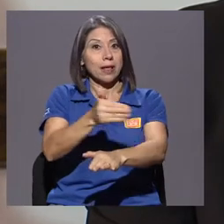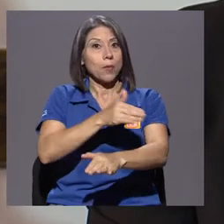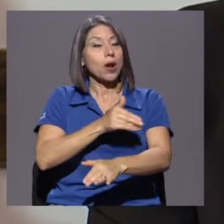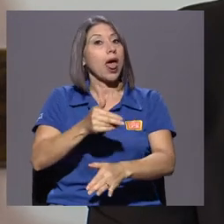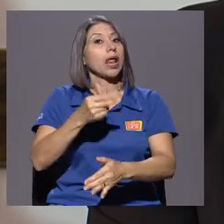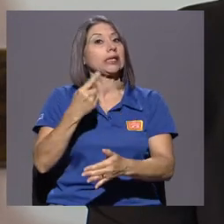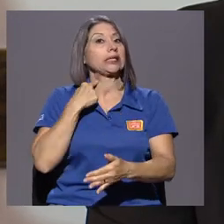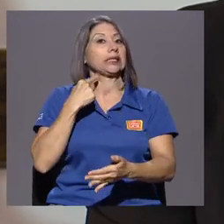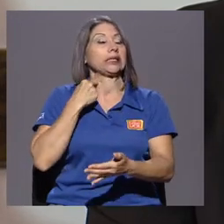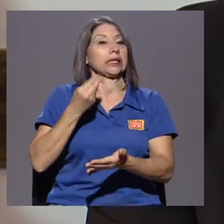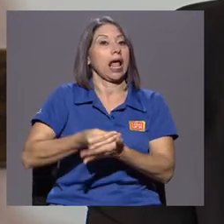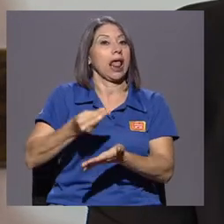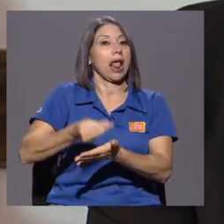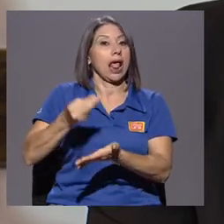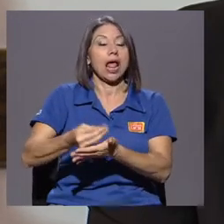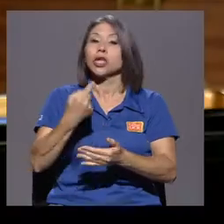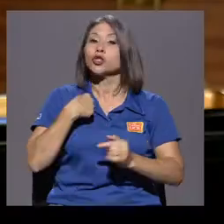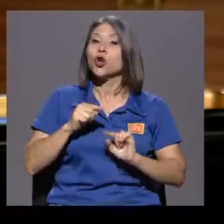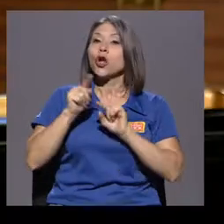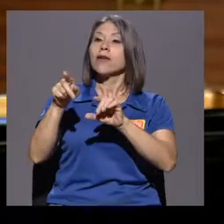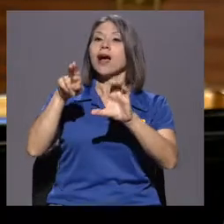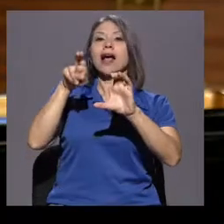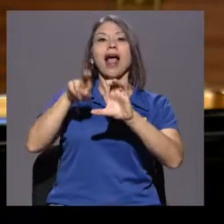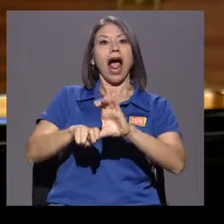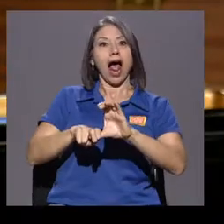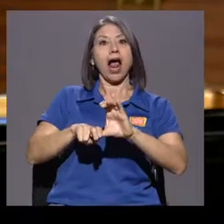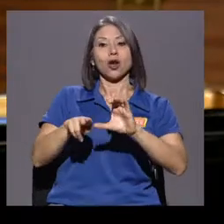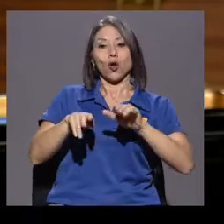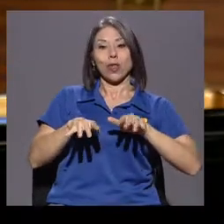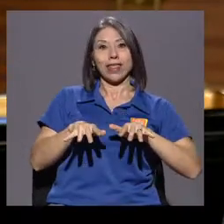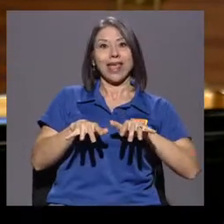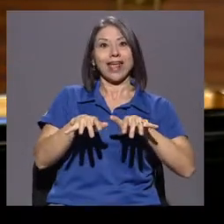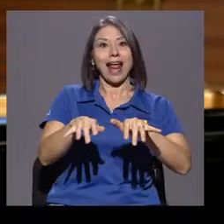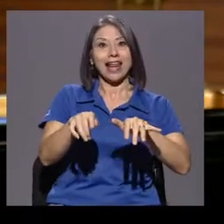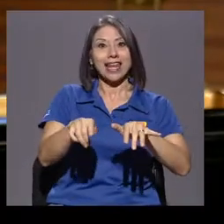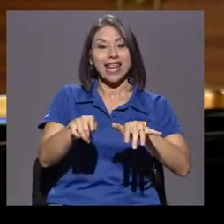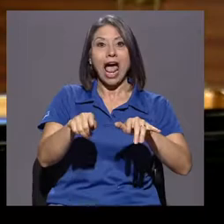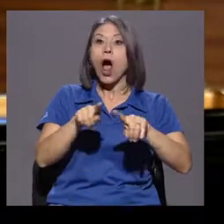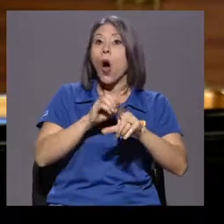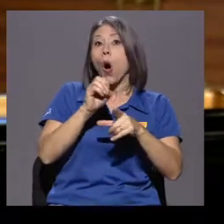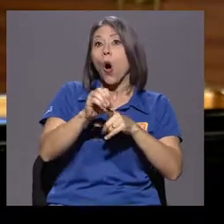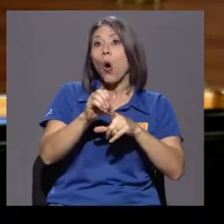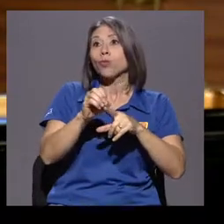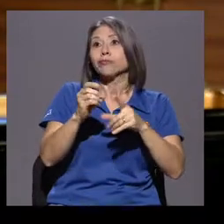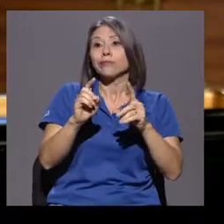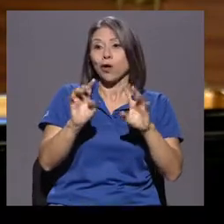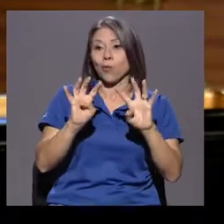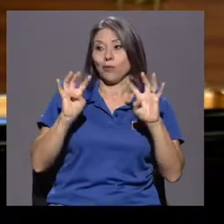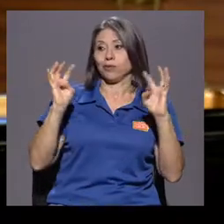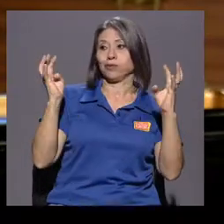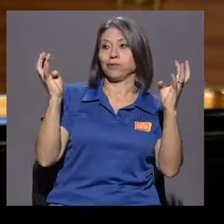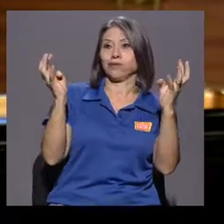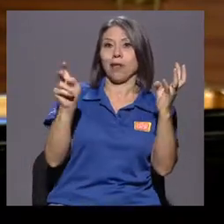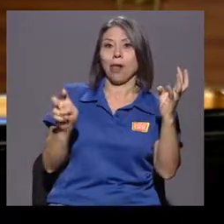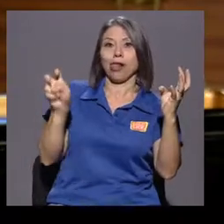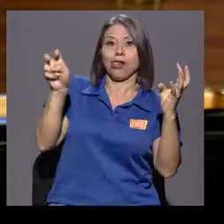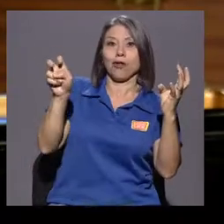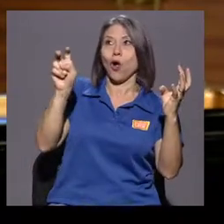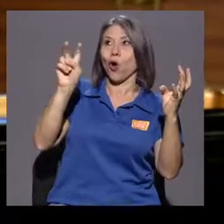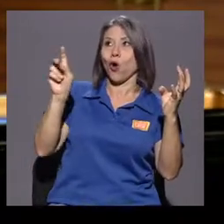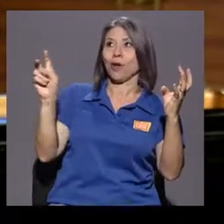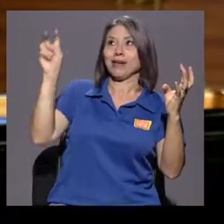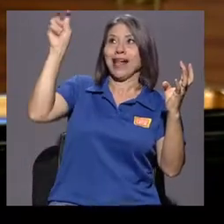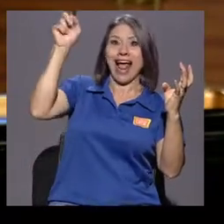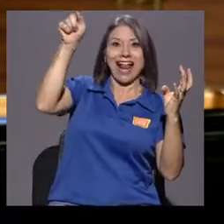verdad yo iba a palco de galería sino es que a galería al gallinero no yo no me podía comprar entradas de luneta o de